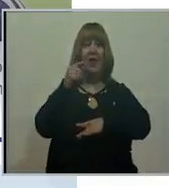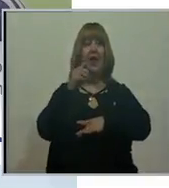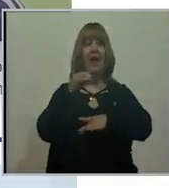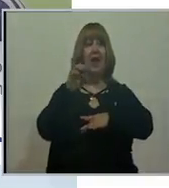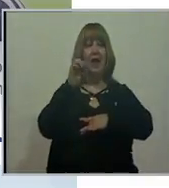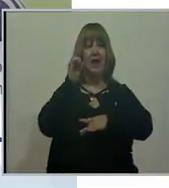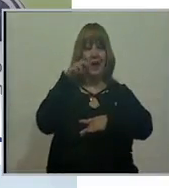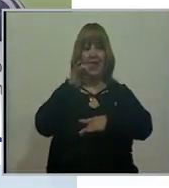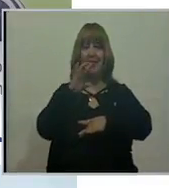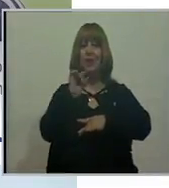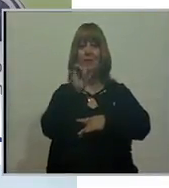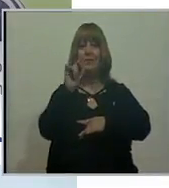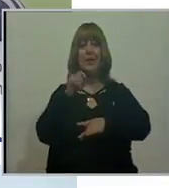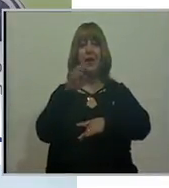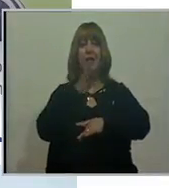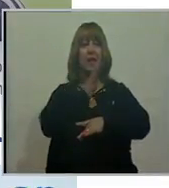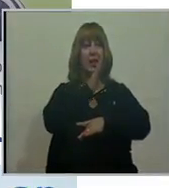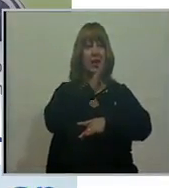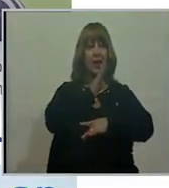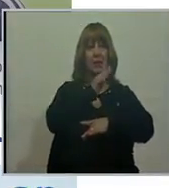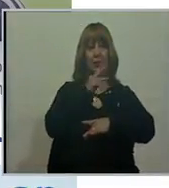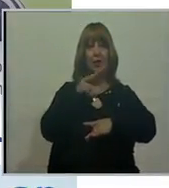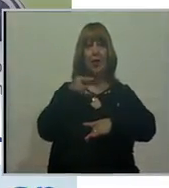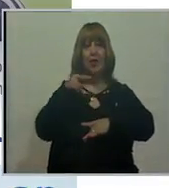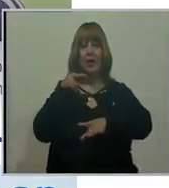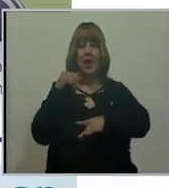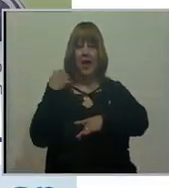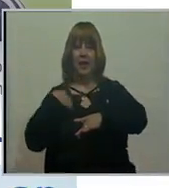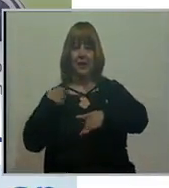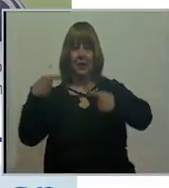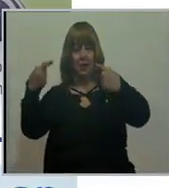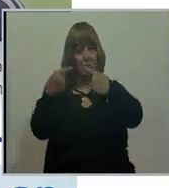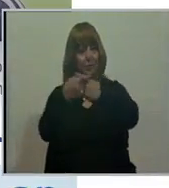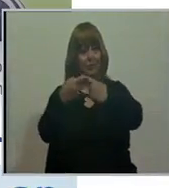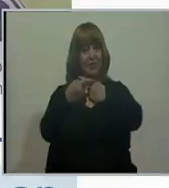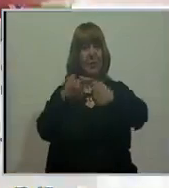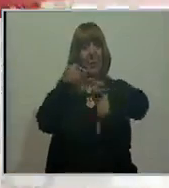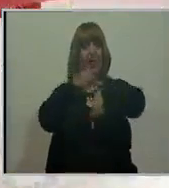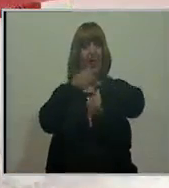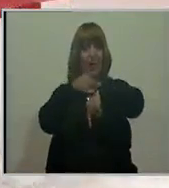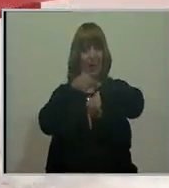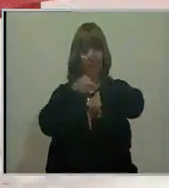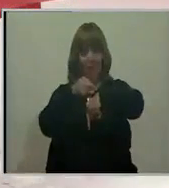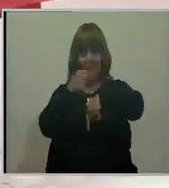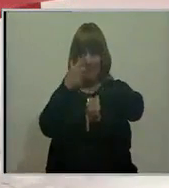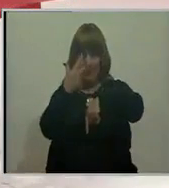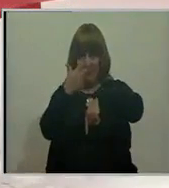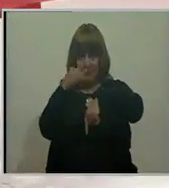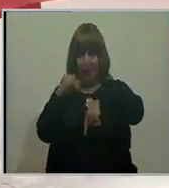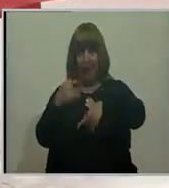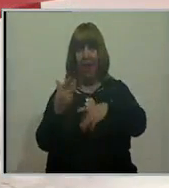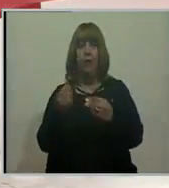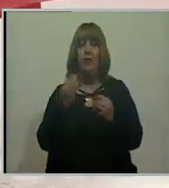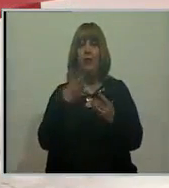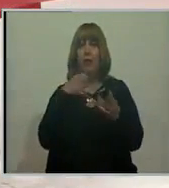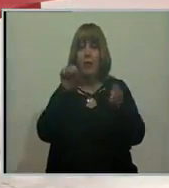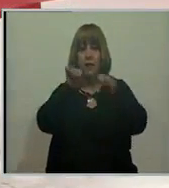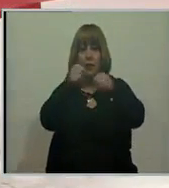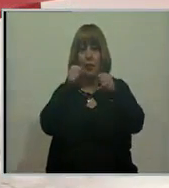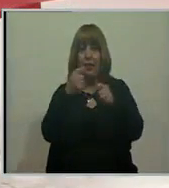Agenda. Sí. Israel versus Argentina. Sí. 9 de junio, 15:30. Sí. cuando menos desprolijo. Cuando